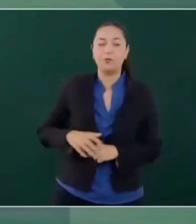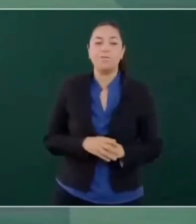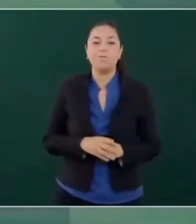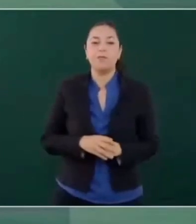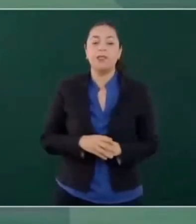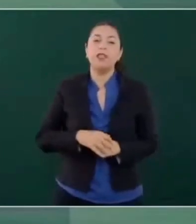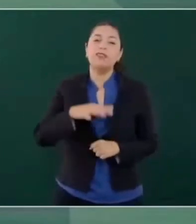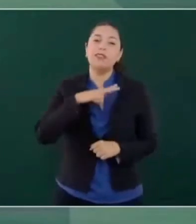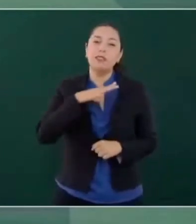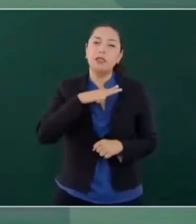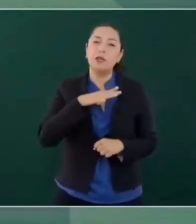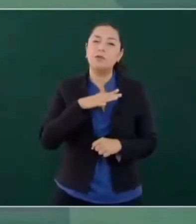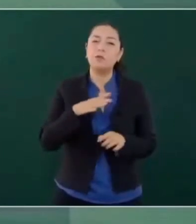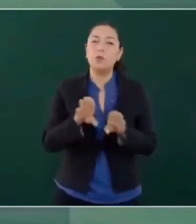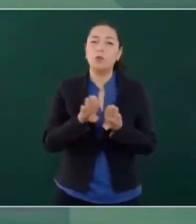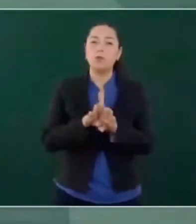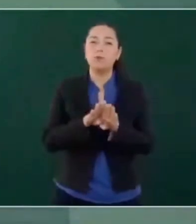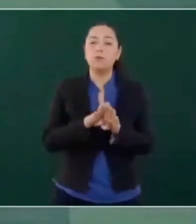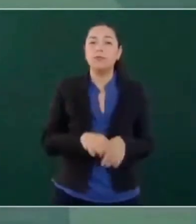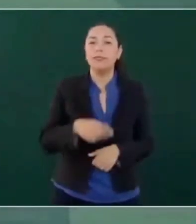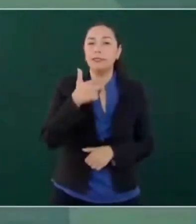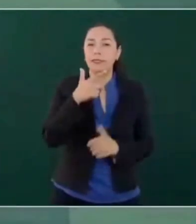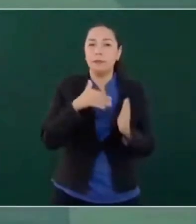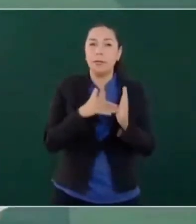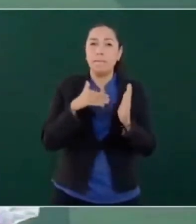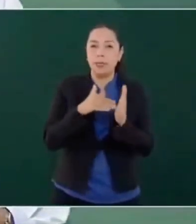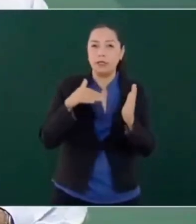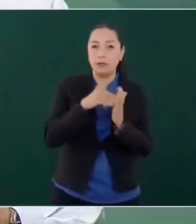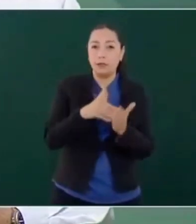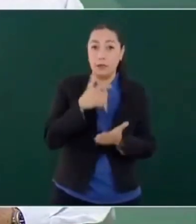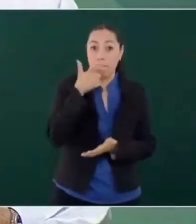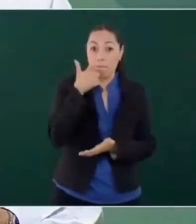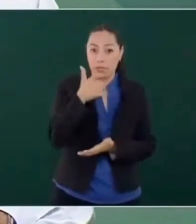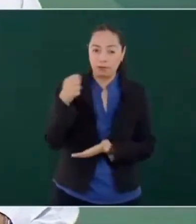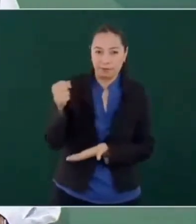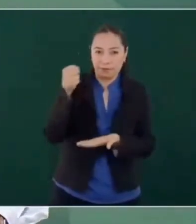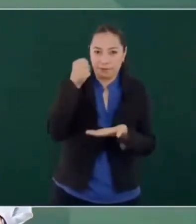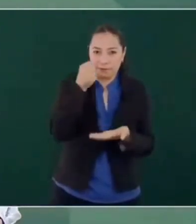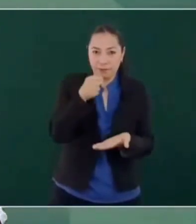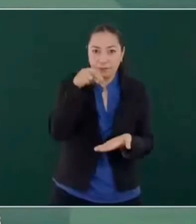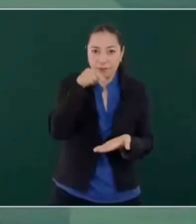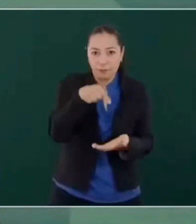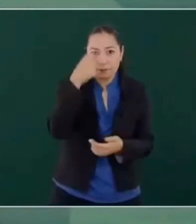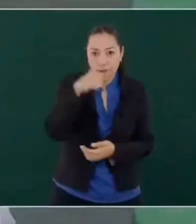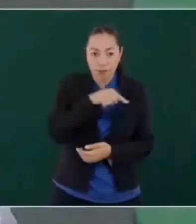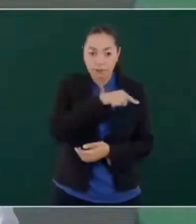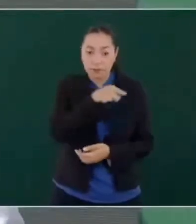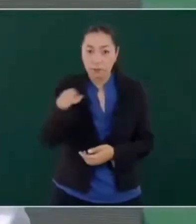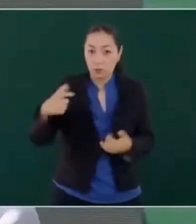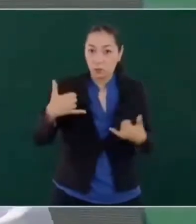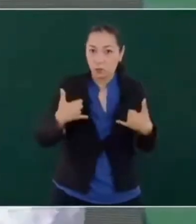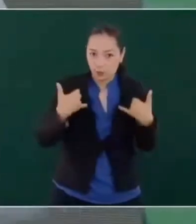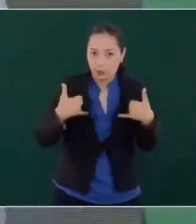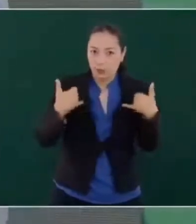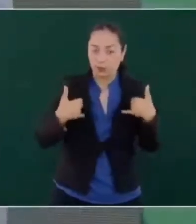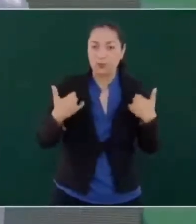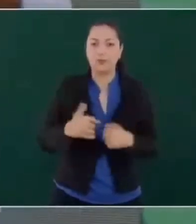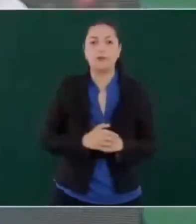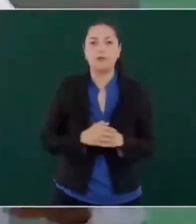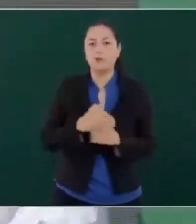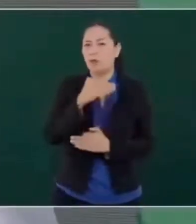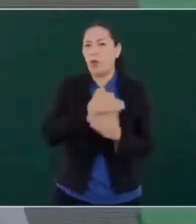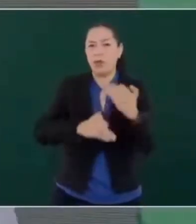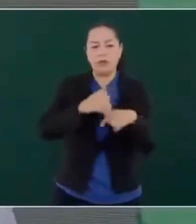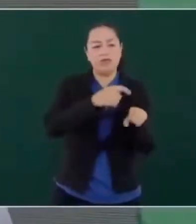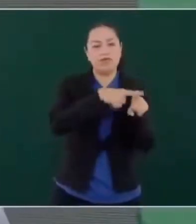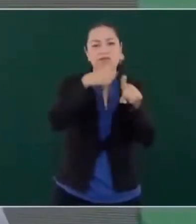habían destinado 7,000 millones de pesos a los jóvenes en todas las